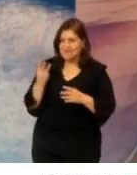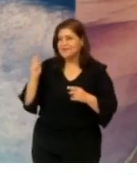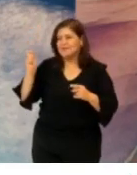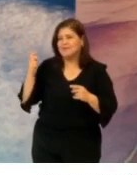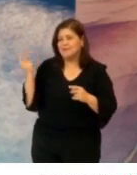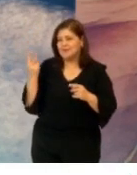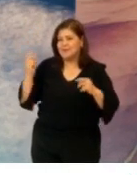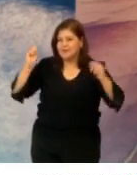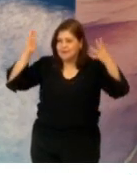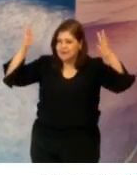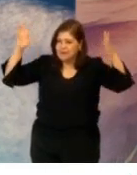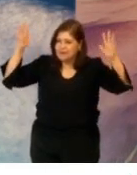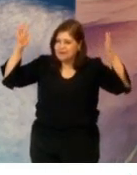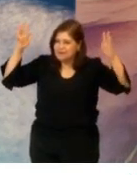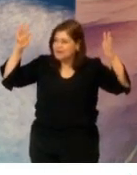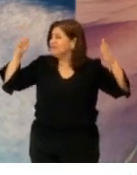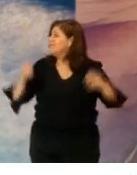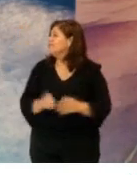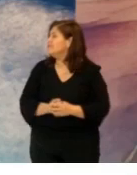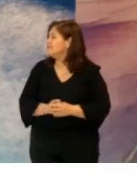Bravo.